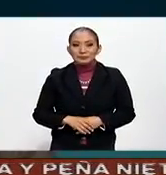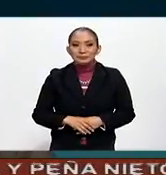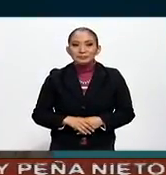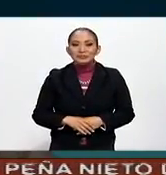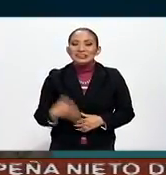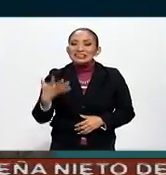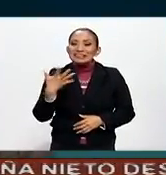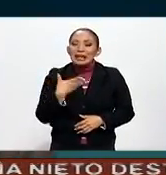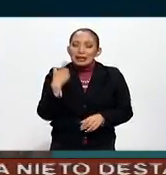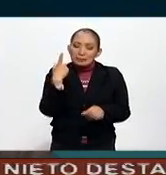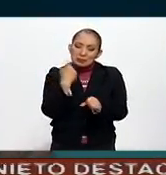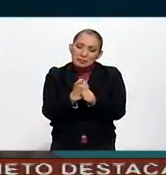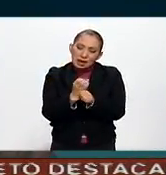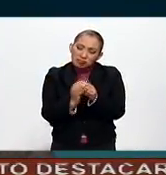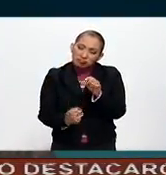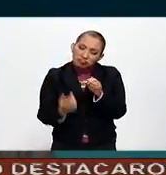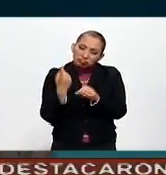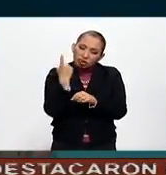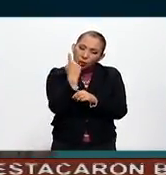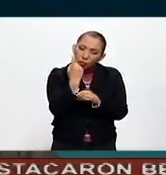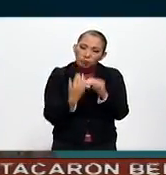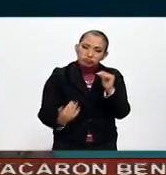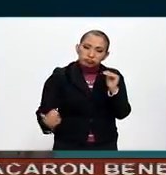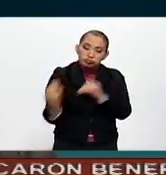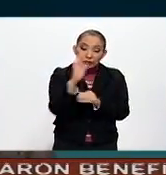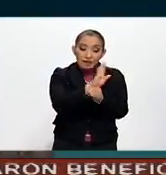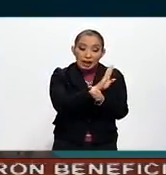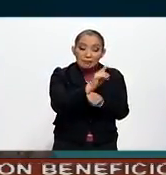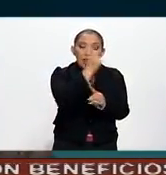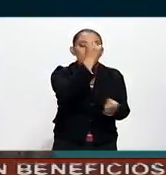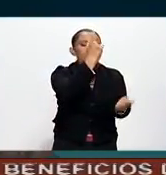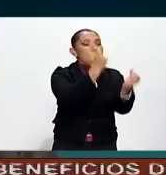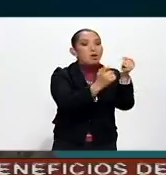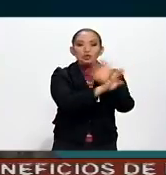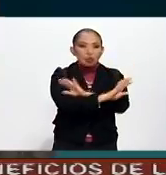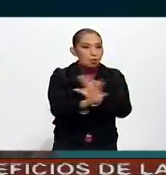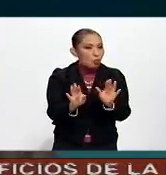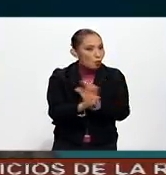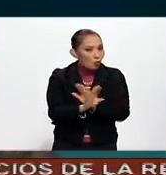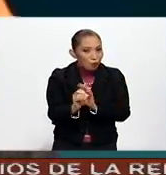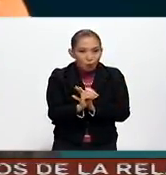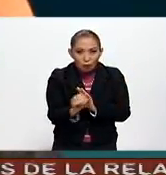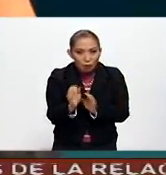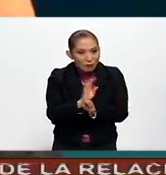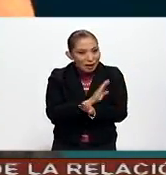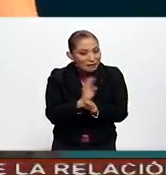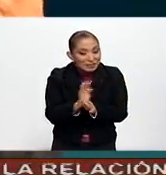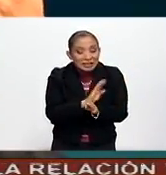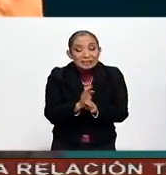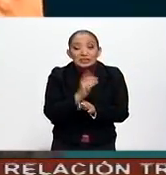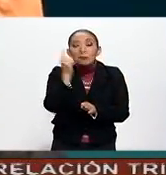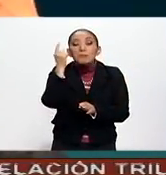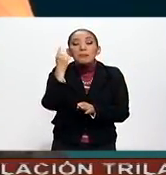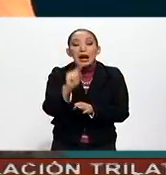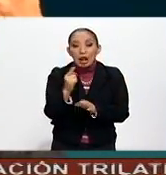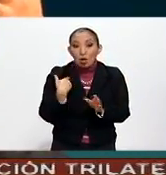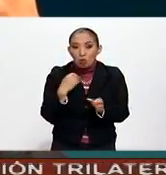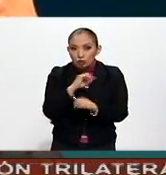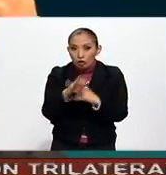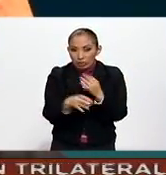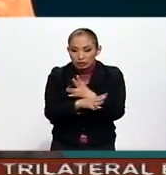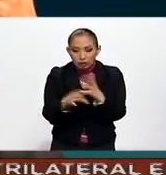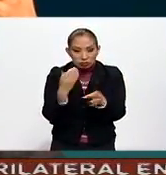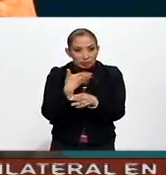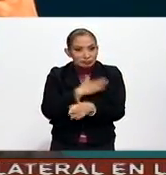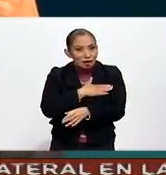Tiene por premisa central el que no solo beneficia a unos cuantos, que realmente el beneficio o los beneficios